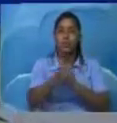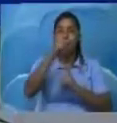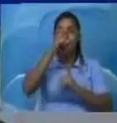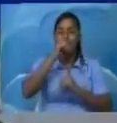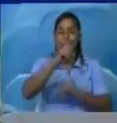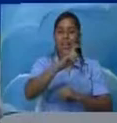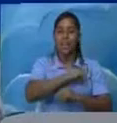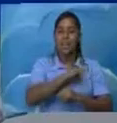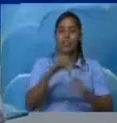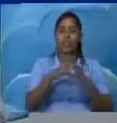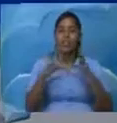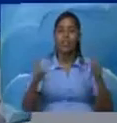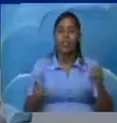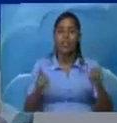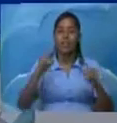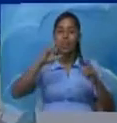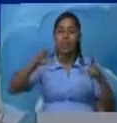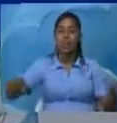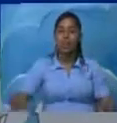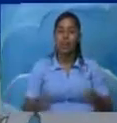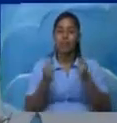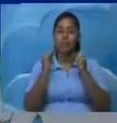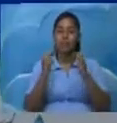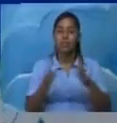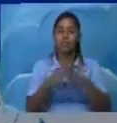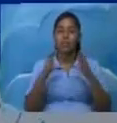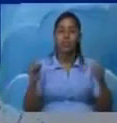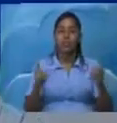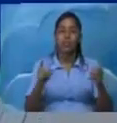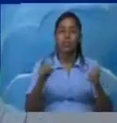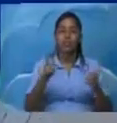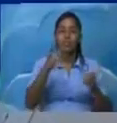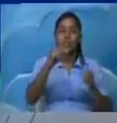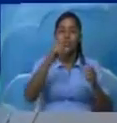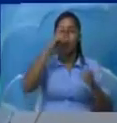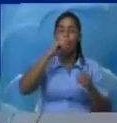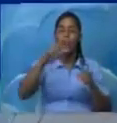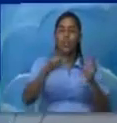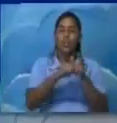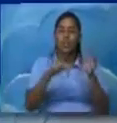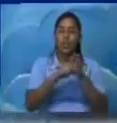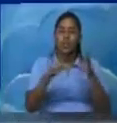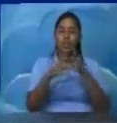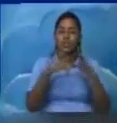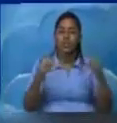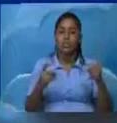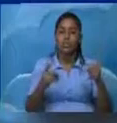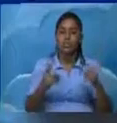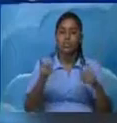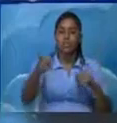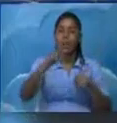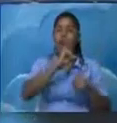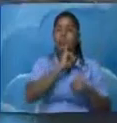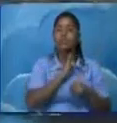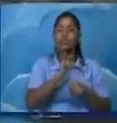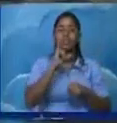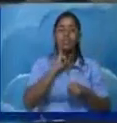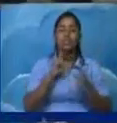de la remisión. Es un año donde se le ordena a